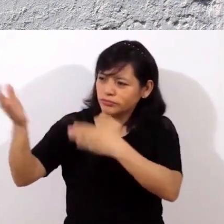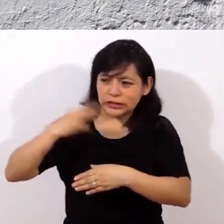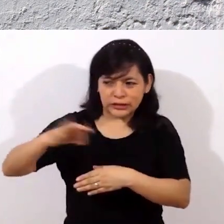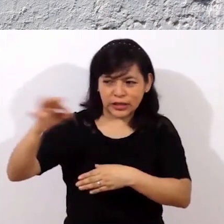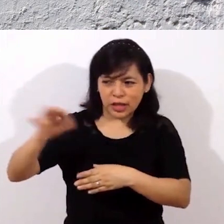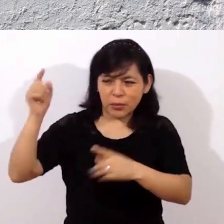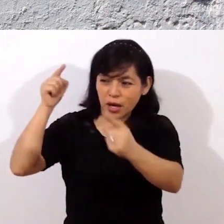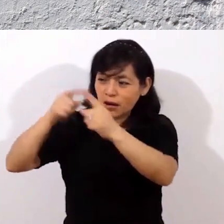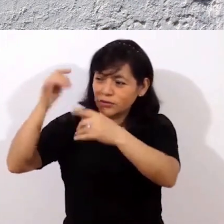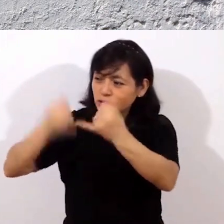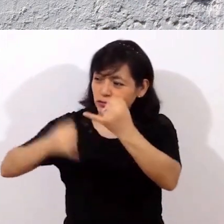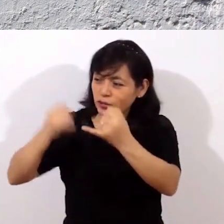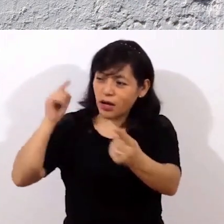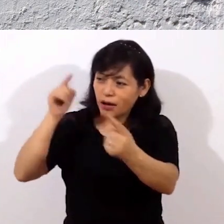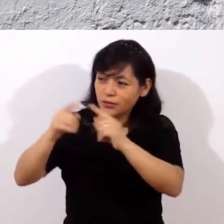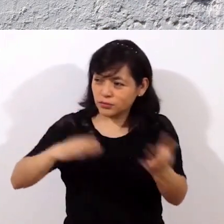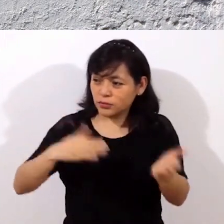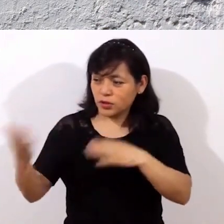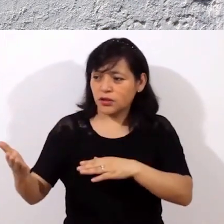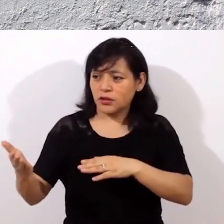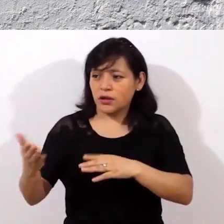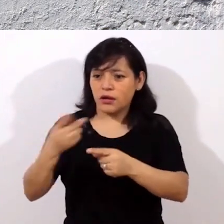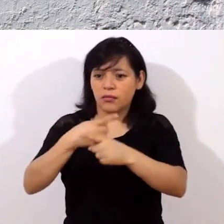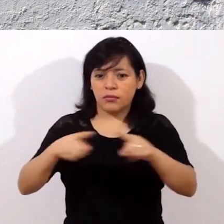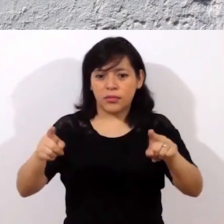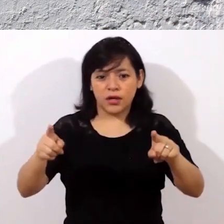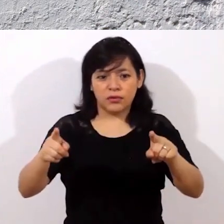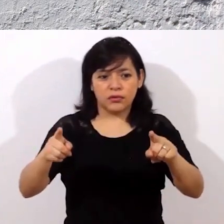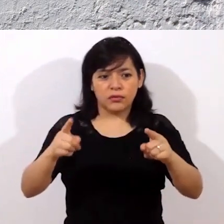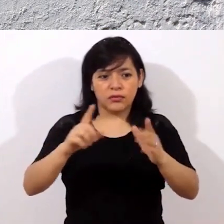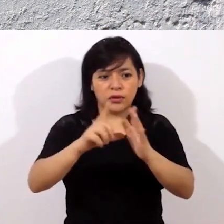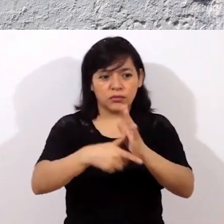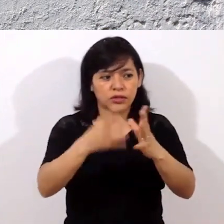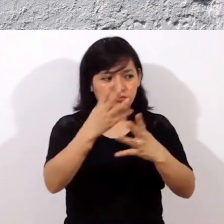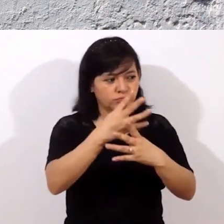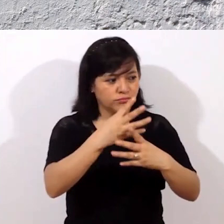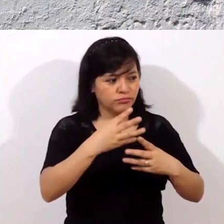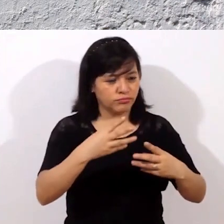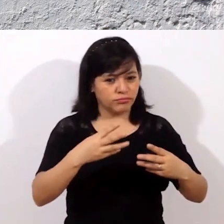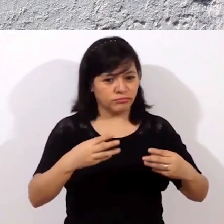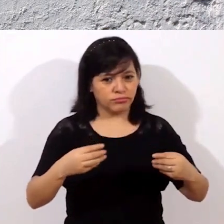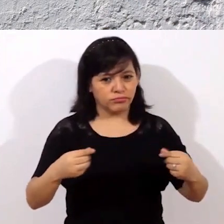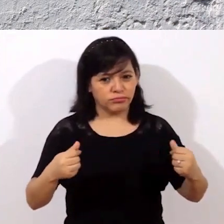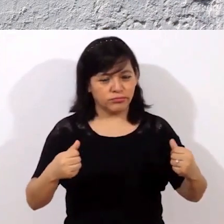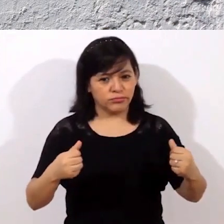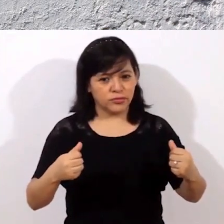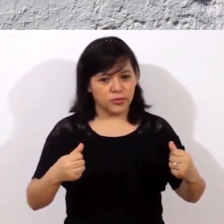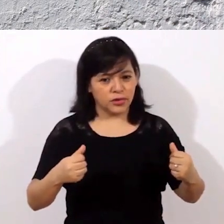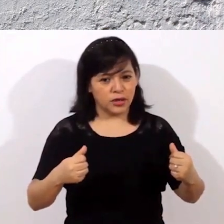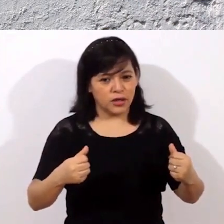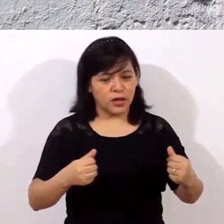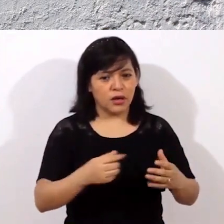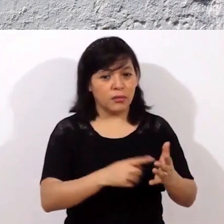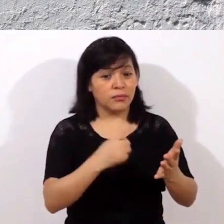Pero a veces simplemente cuando estamos frente a los demás, hemos sentido vergüenza del nombre de Dios en nuestras vidas, o de que